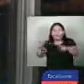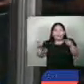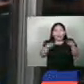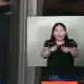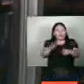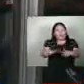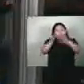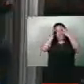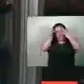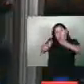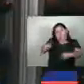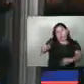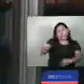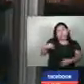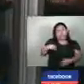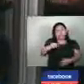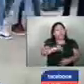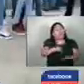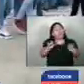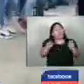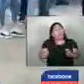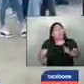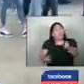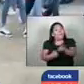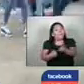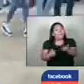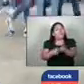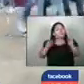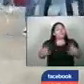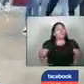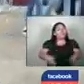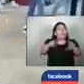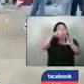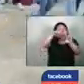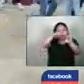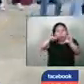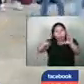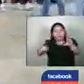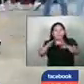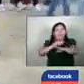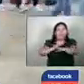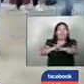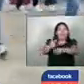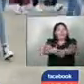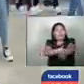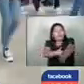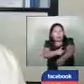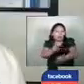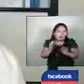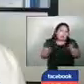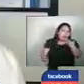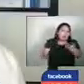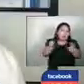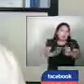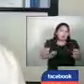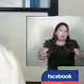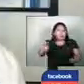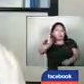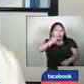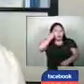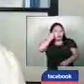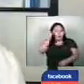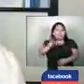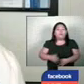que, de acuerdo a expertos, puede aplanar la tendencia en alza de hospitalizaciones de niños y adolescentes. El sistema de salud